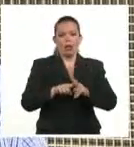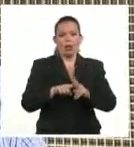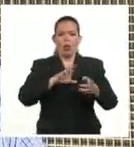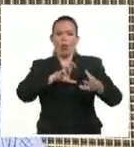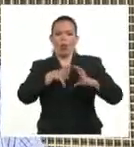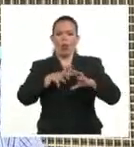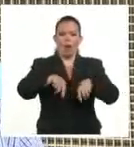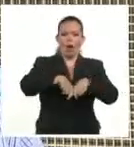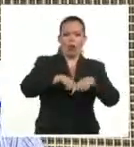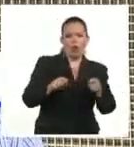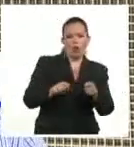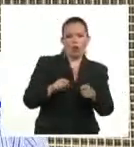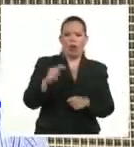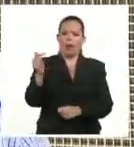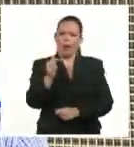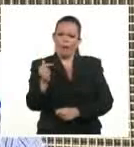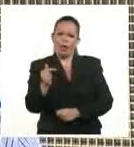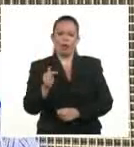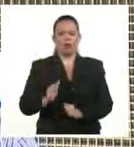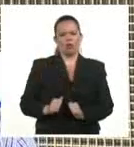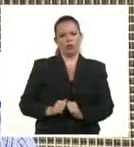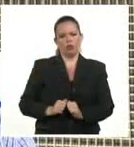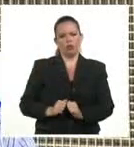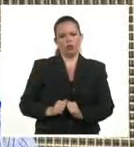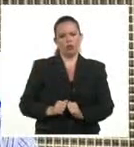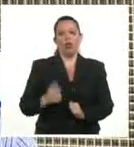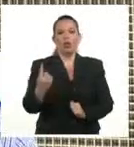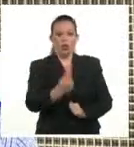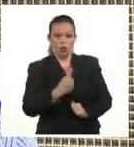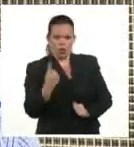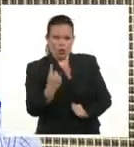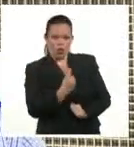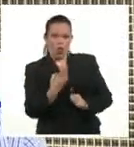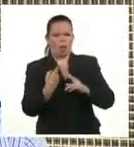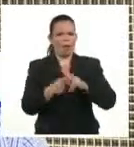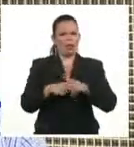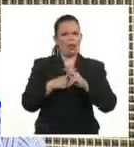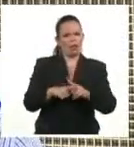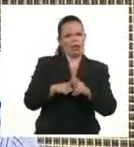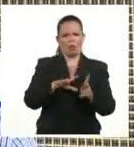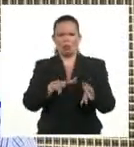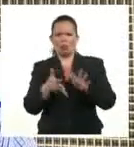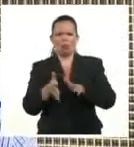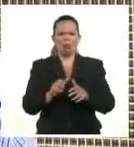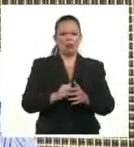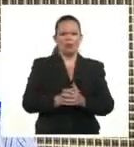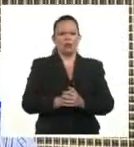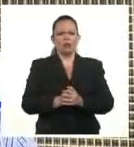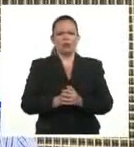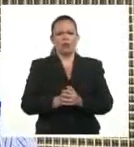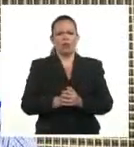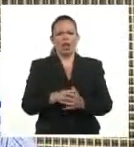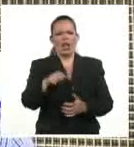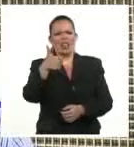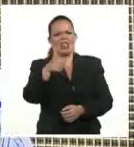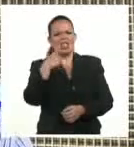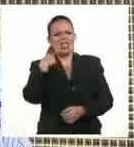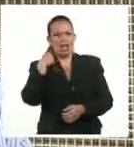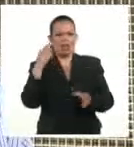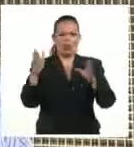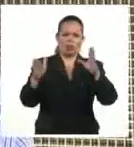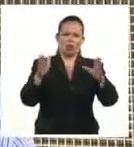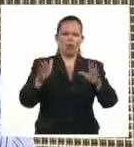avería está en un rango de lo permisible. O sea, nosotros encladeamos un mantenimiento capital alrededor de los 10 años, más o